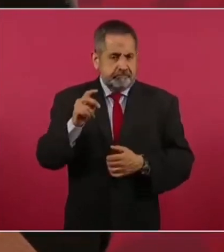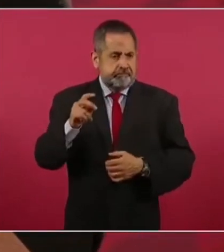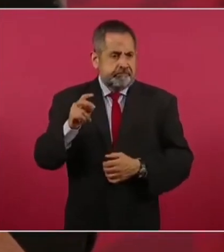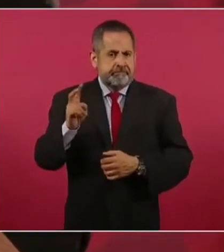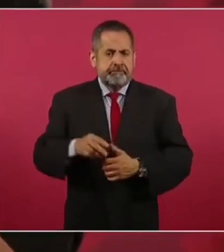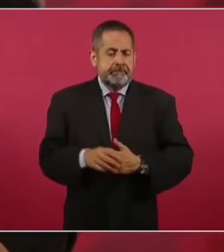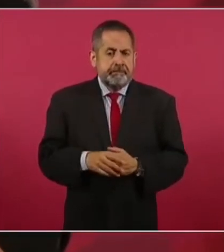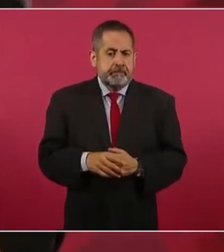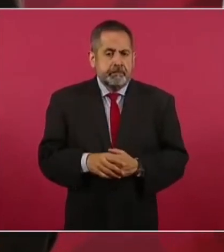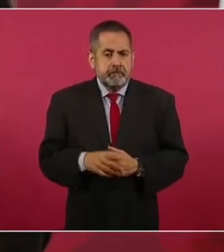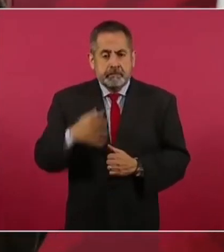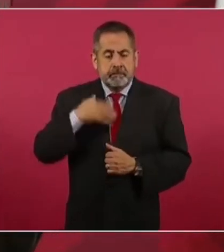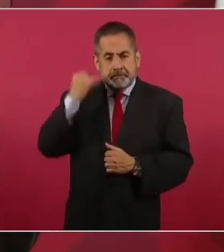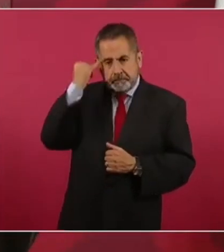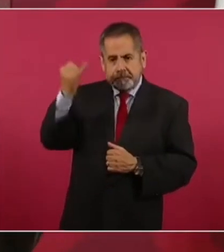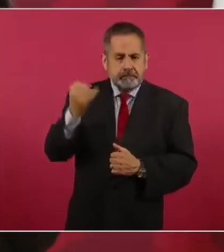porque imagínense